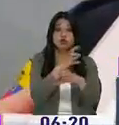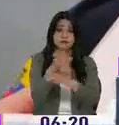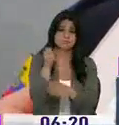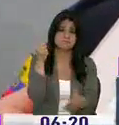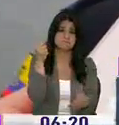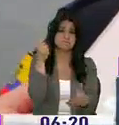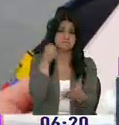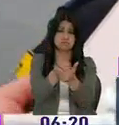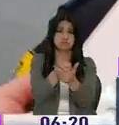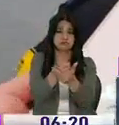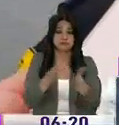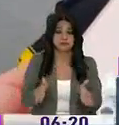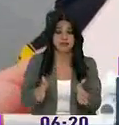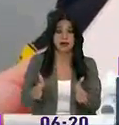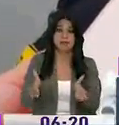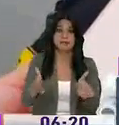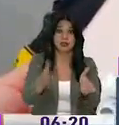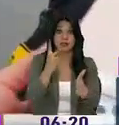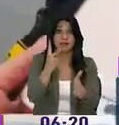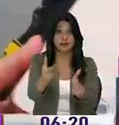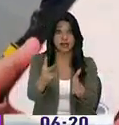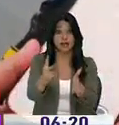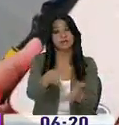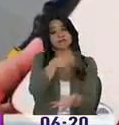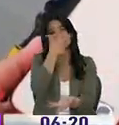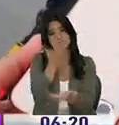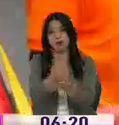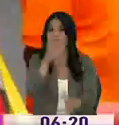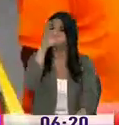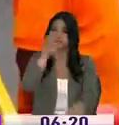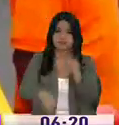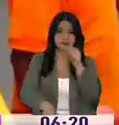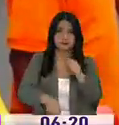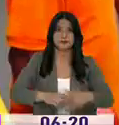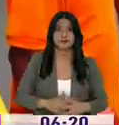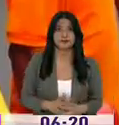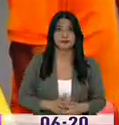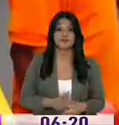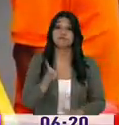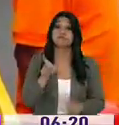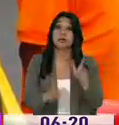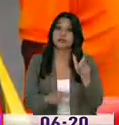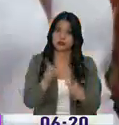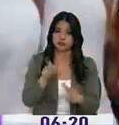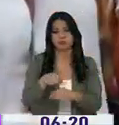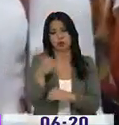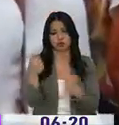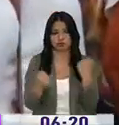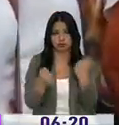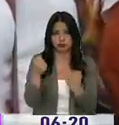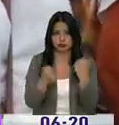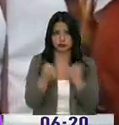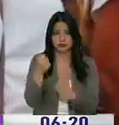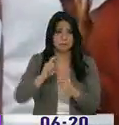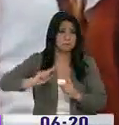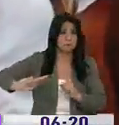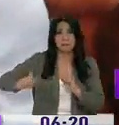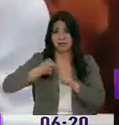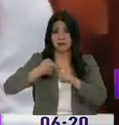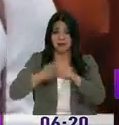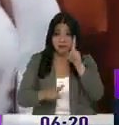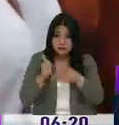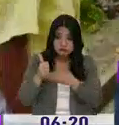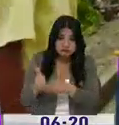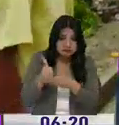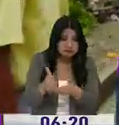contra un cerramiento, como se puede ver, y el carro se destrozó. Los habitantes del sector y otros conductores fueron los primeros en ayudar a las